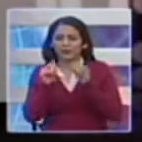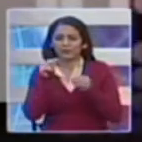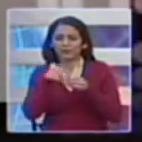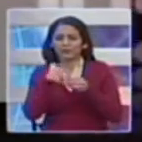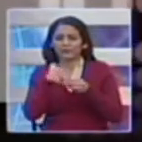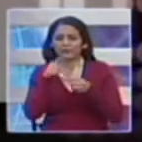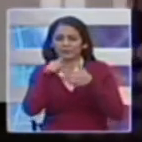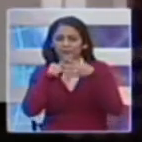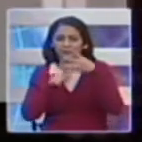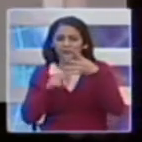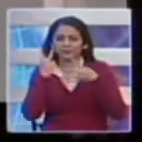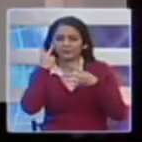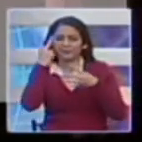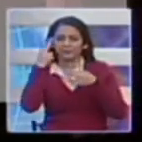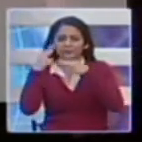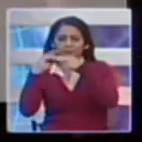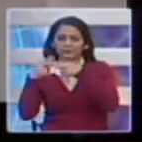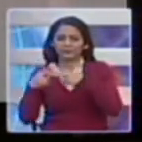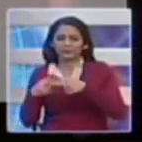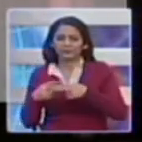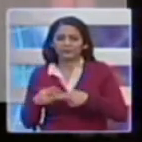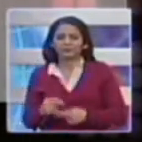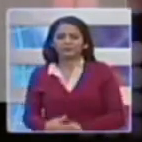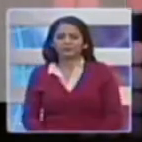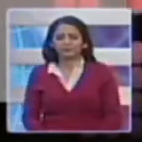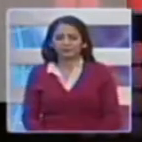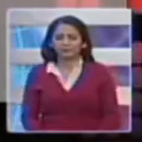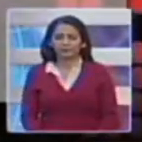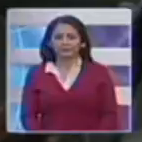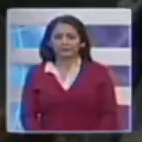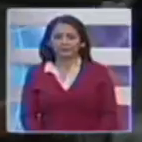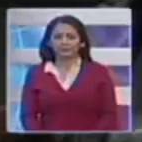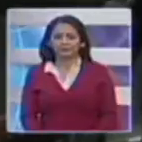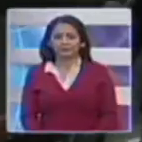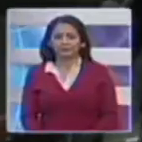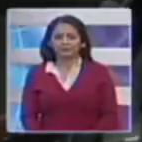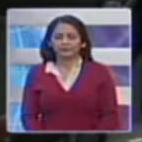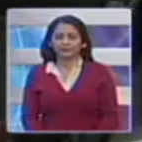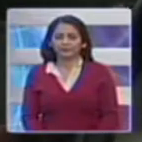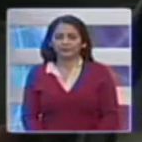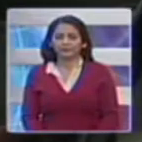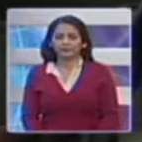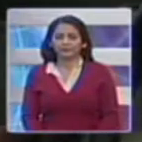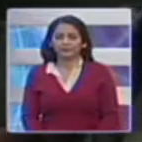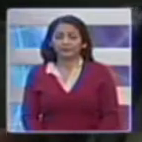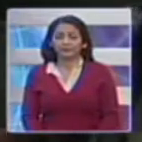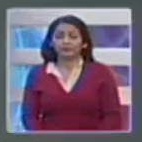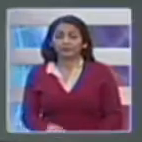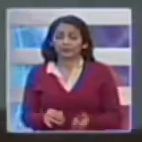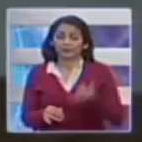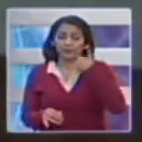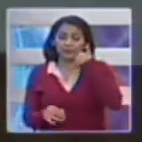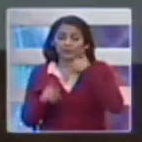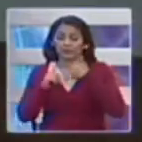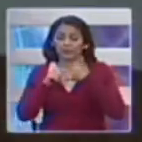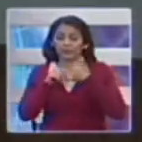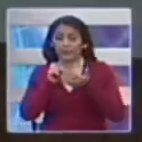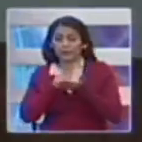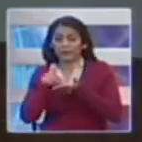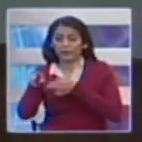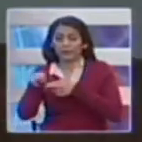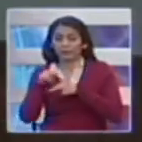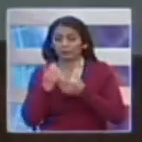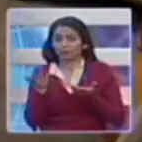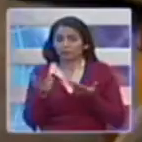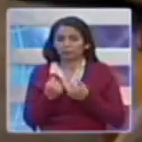Julio Jaramillo 2, Univalles, Mega CQ y Protaxi. Para el uso correcto del pago en dinero electrónico, los conductores